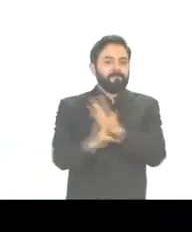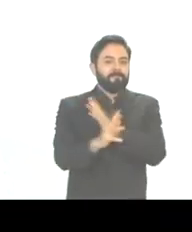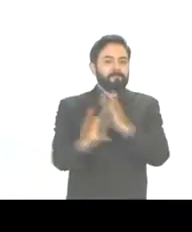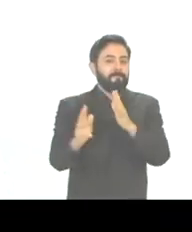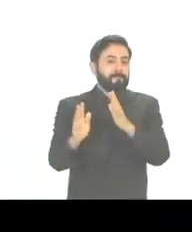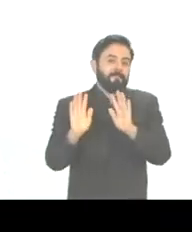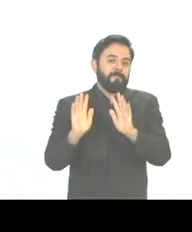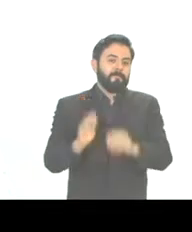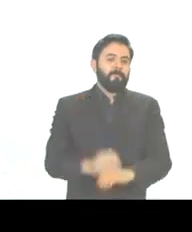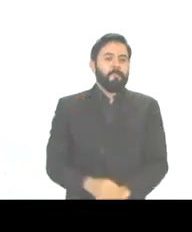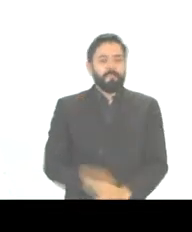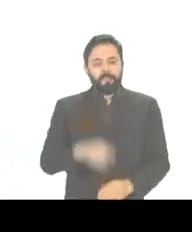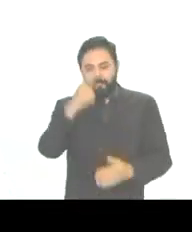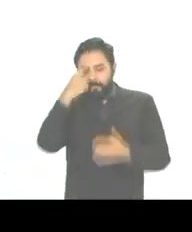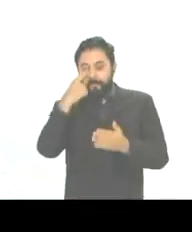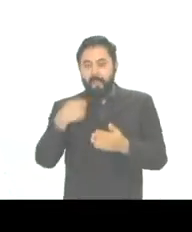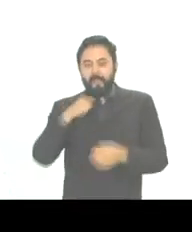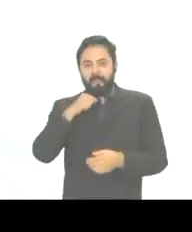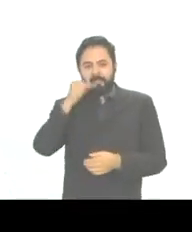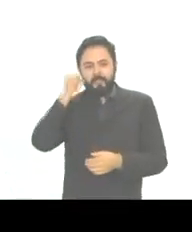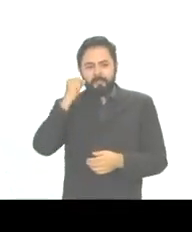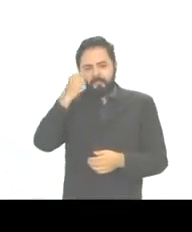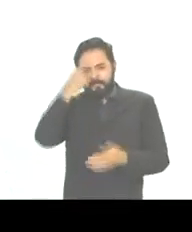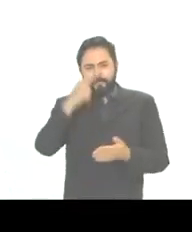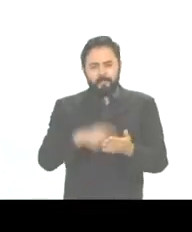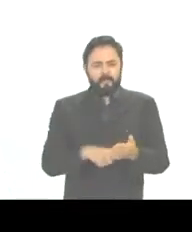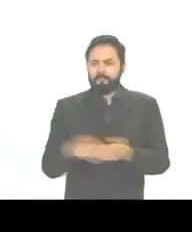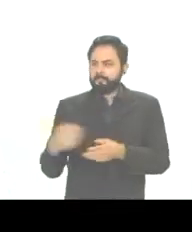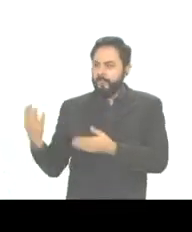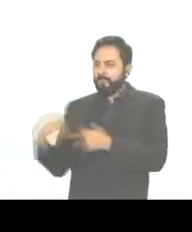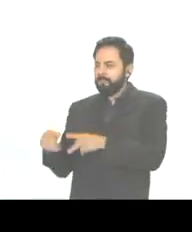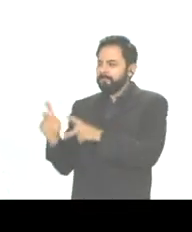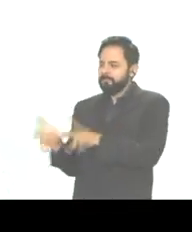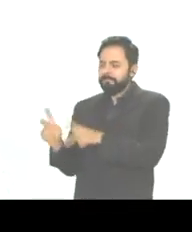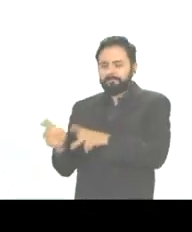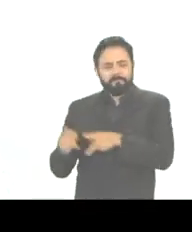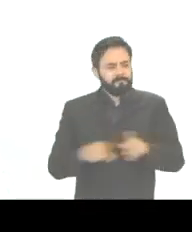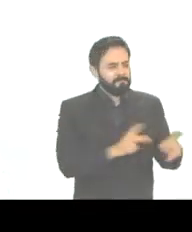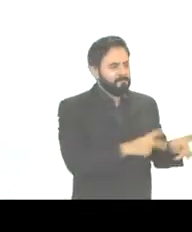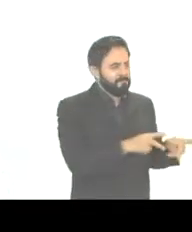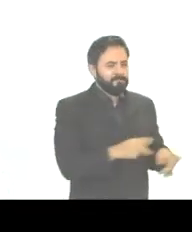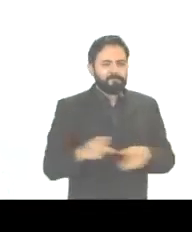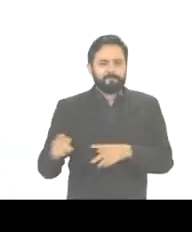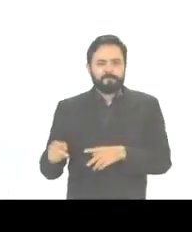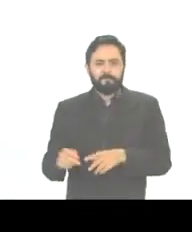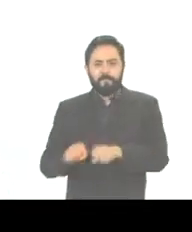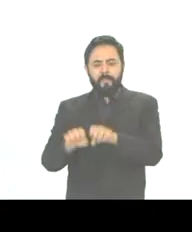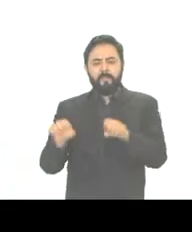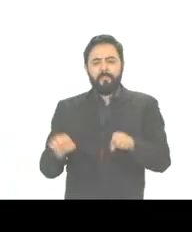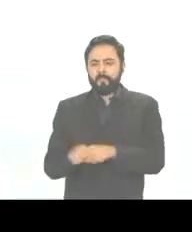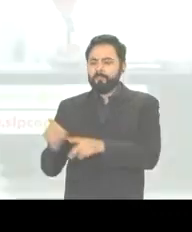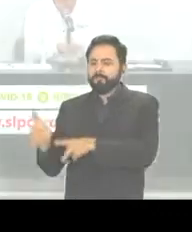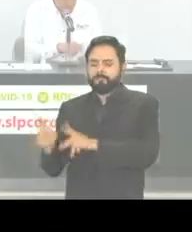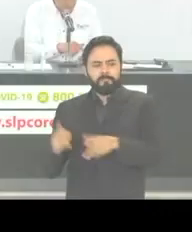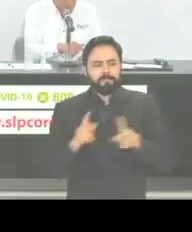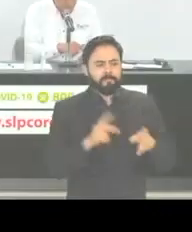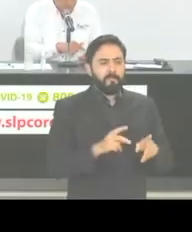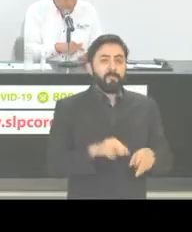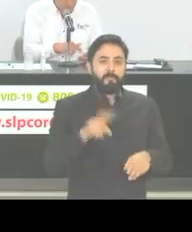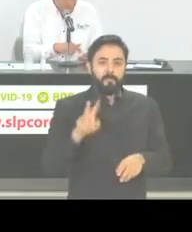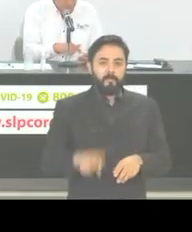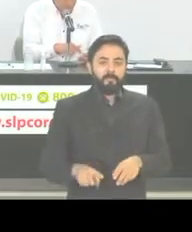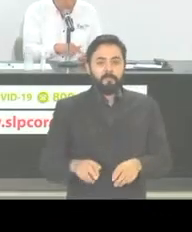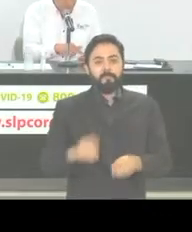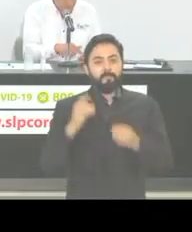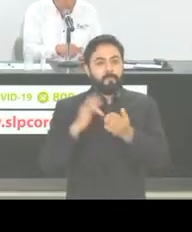realidad creemos que fue una jornada exitosa. Lo platicábamos en el análisis de la mañana con el equipo de trabajo.